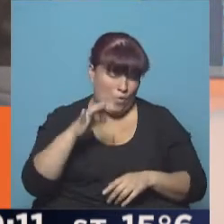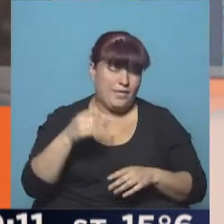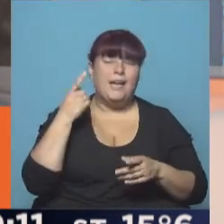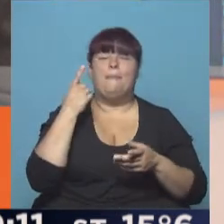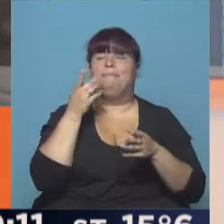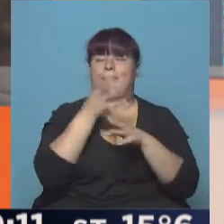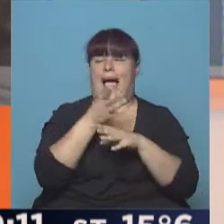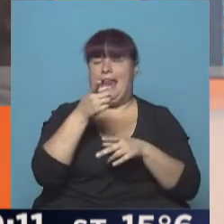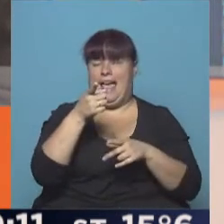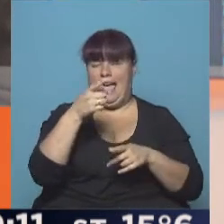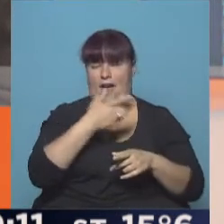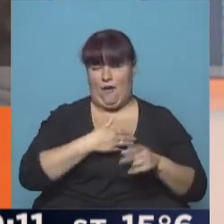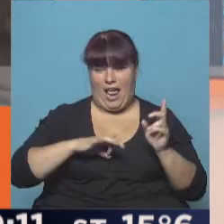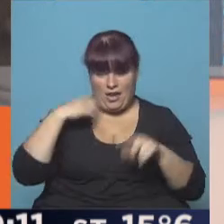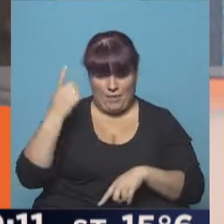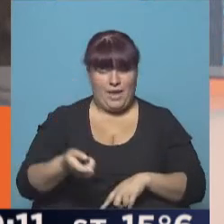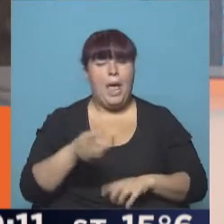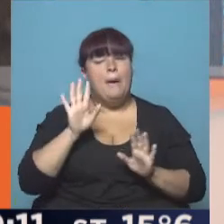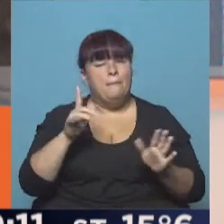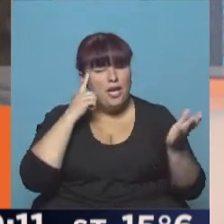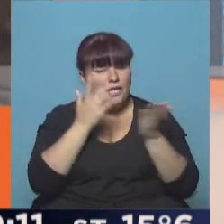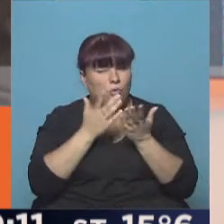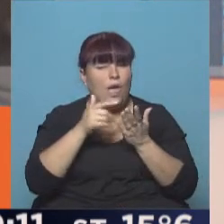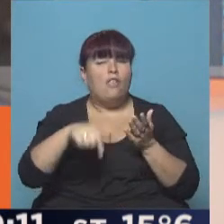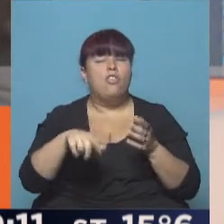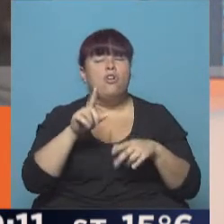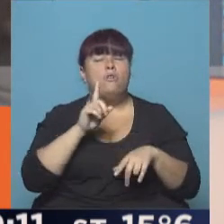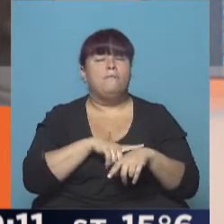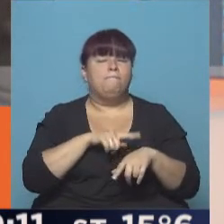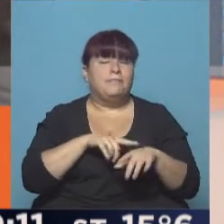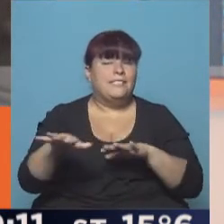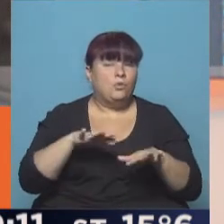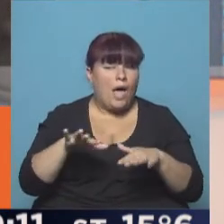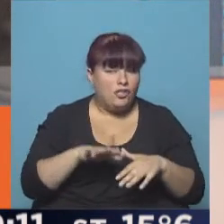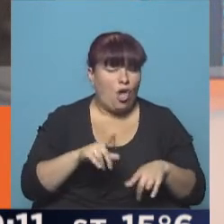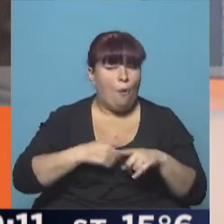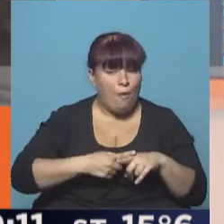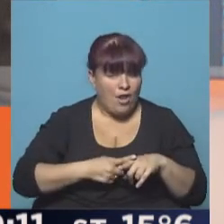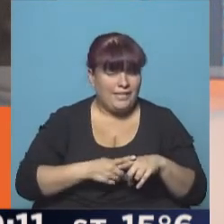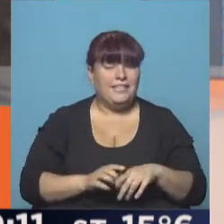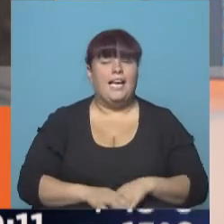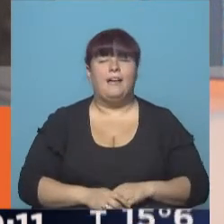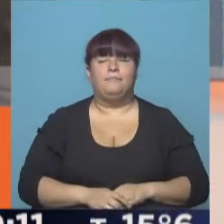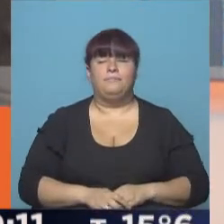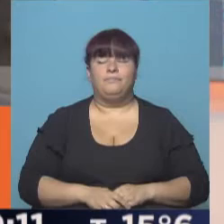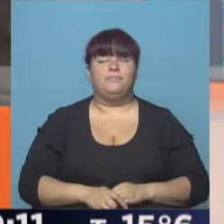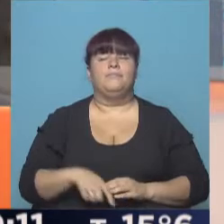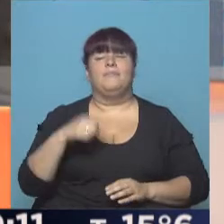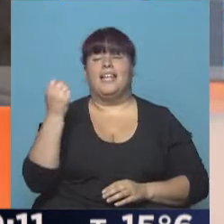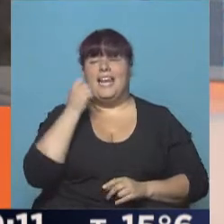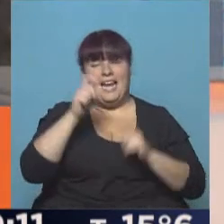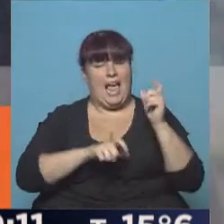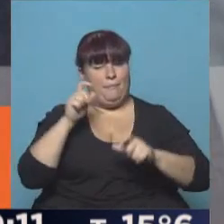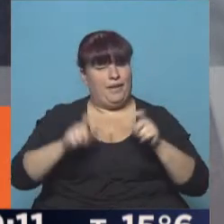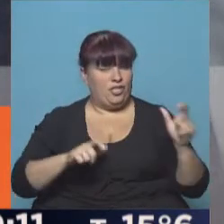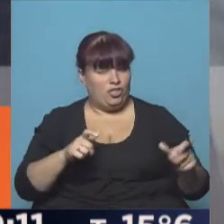desafiar al gobierno el año que viene, ¿no? Pero se está viviendo, digamos, un panorama político que fue el que quiso la gente